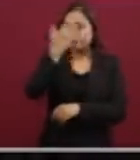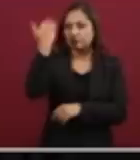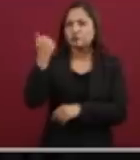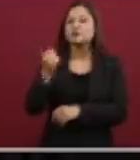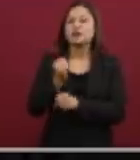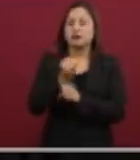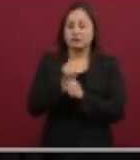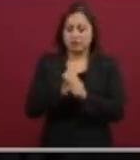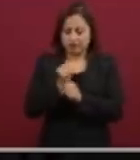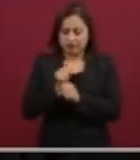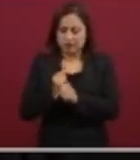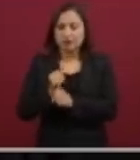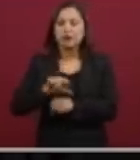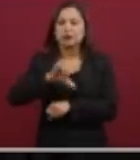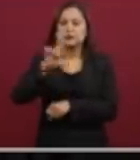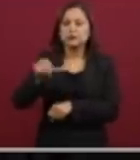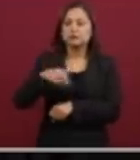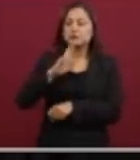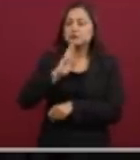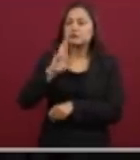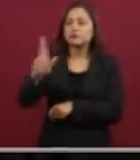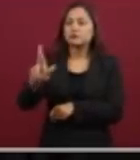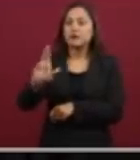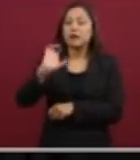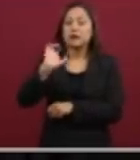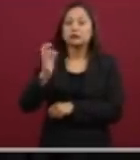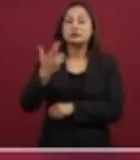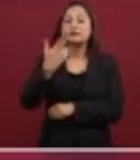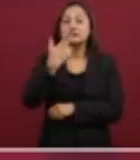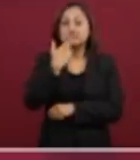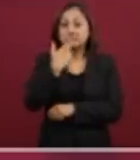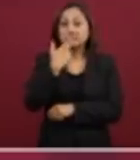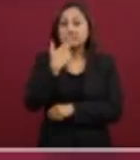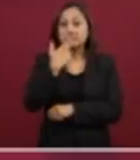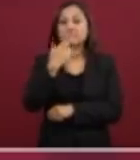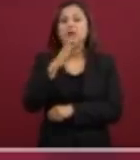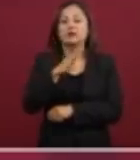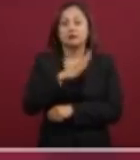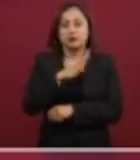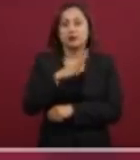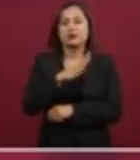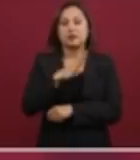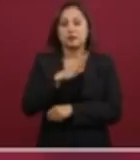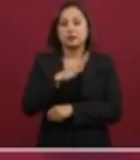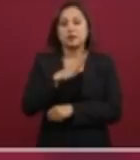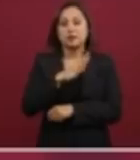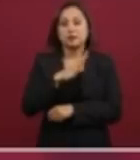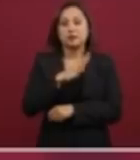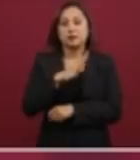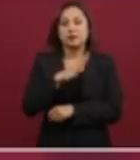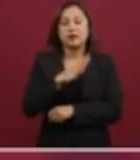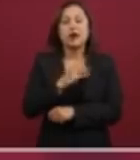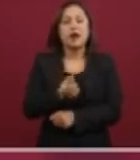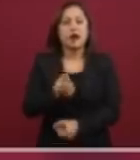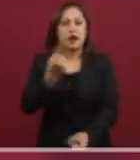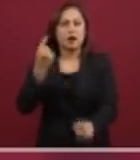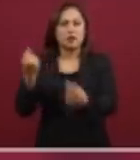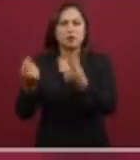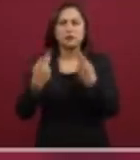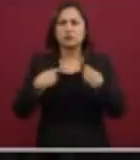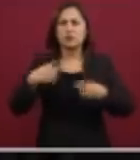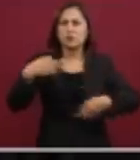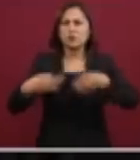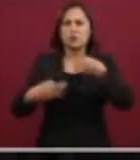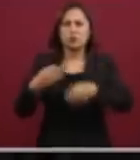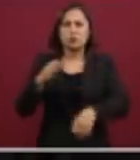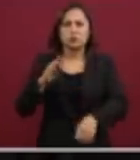Y en el caso de Chihuahua sí tenemos algunas notificaciones, de los amparos que se han hecho en cuestiones de